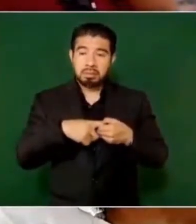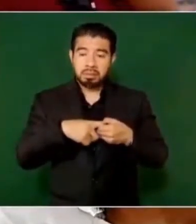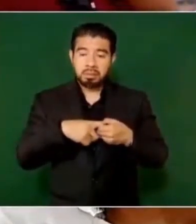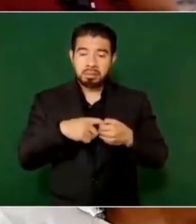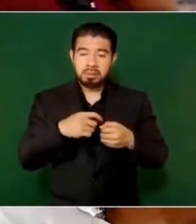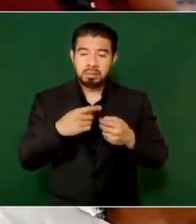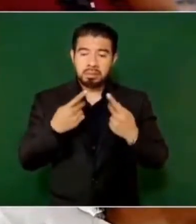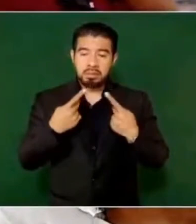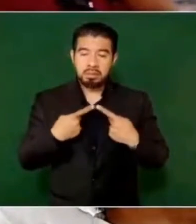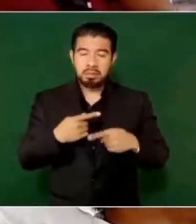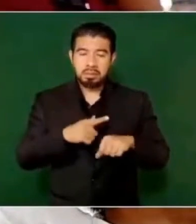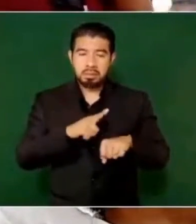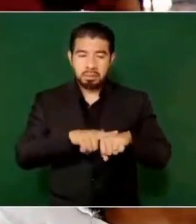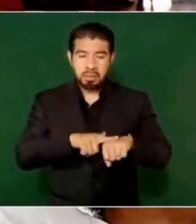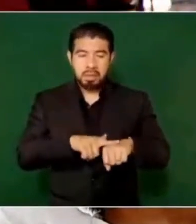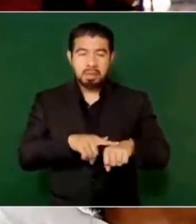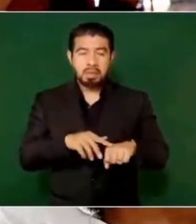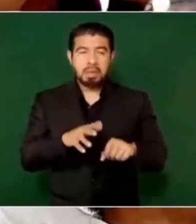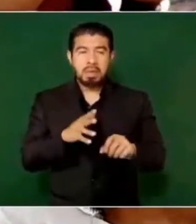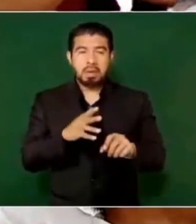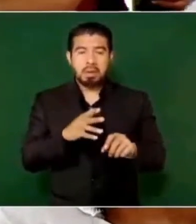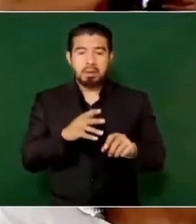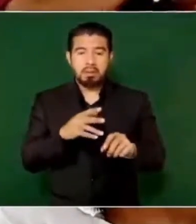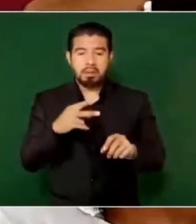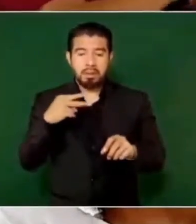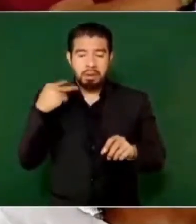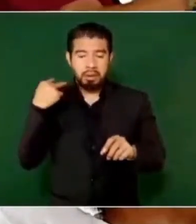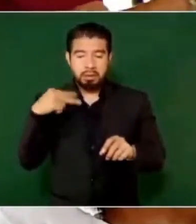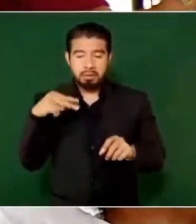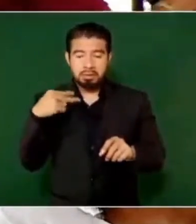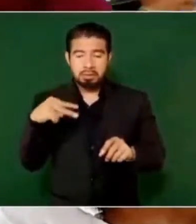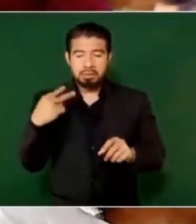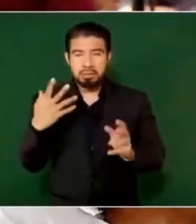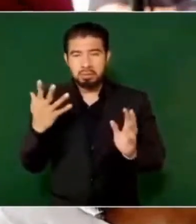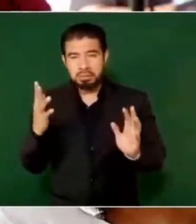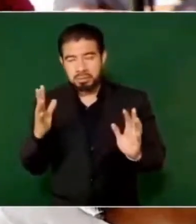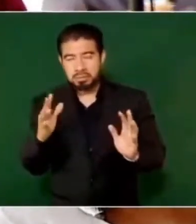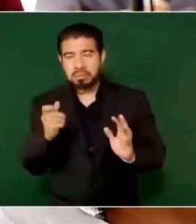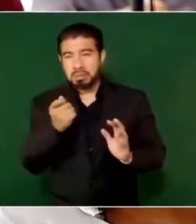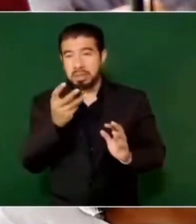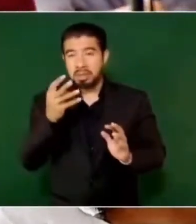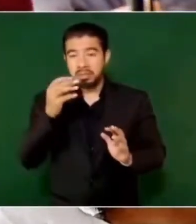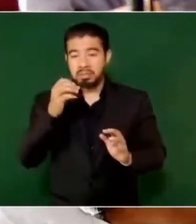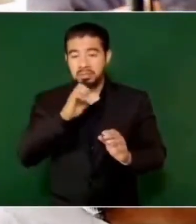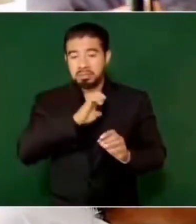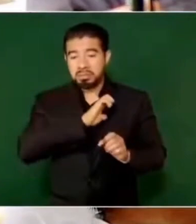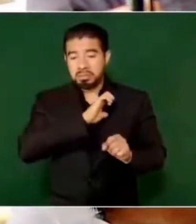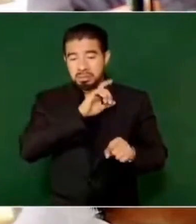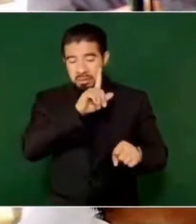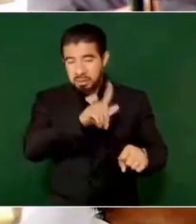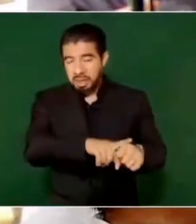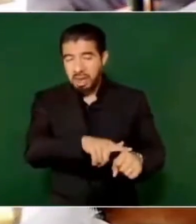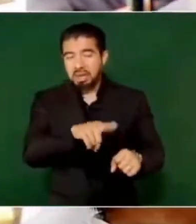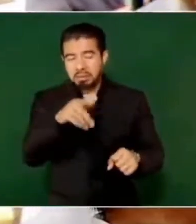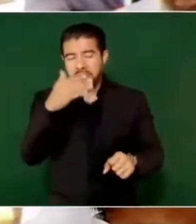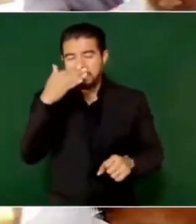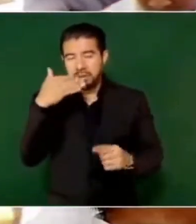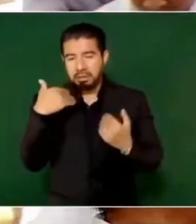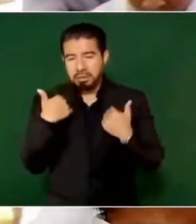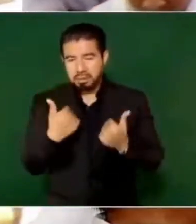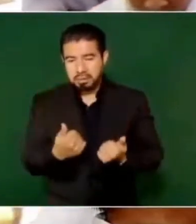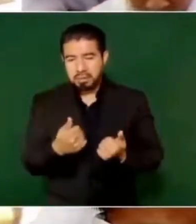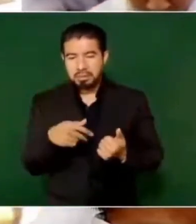personal de Veracruz. Yo entiendo que son técnicos especializados, pero con